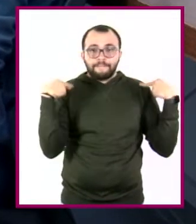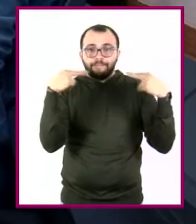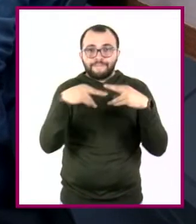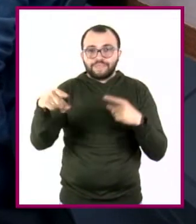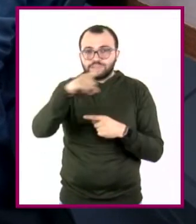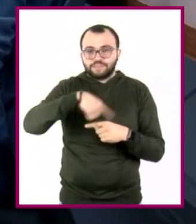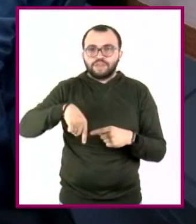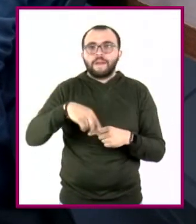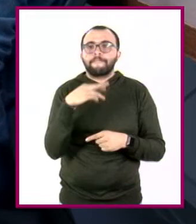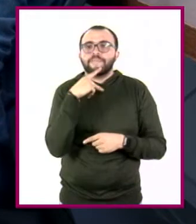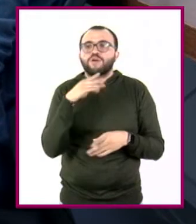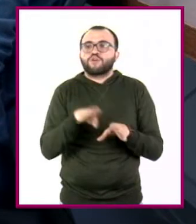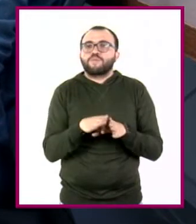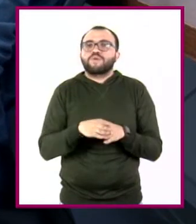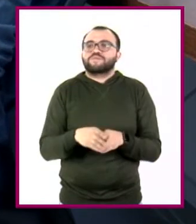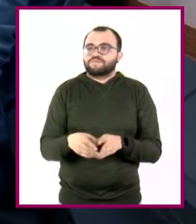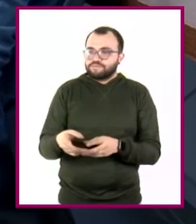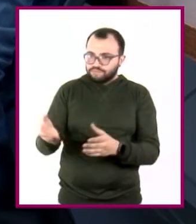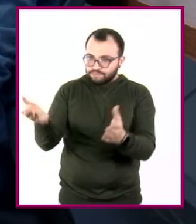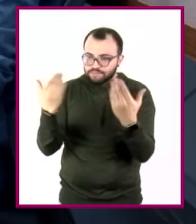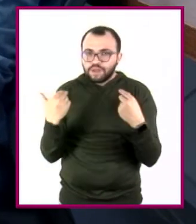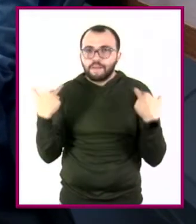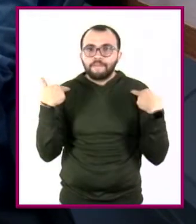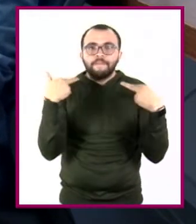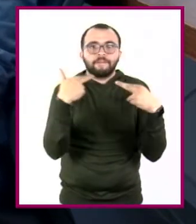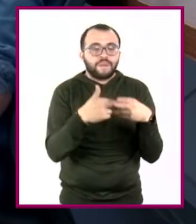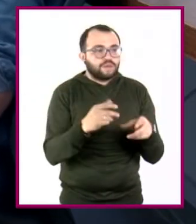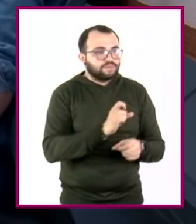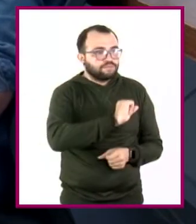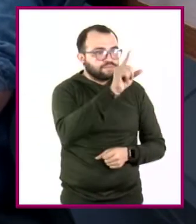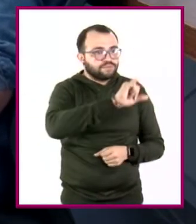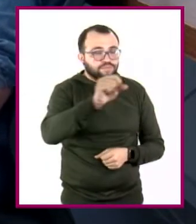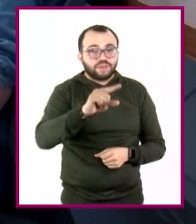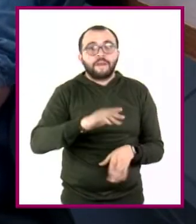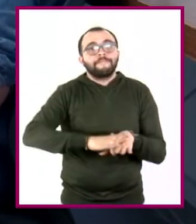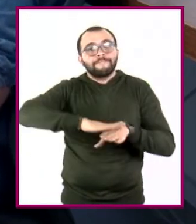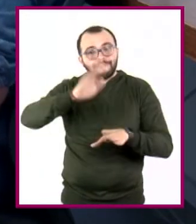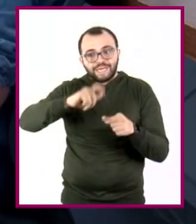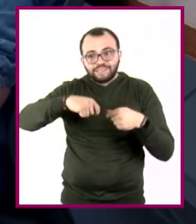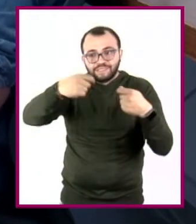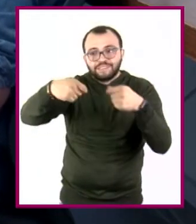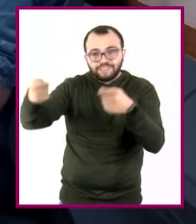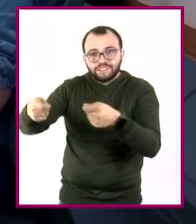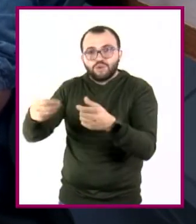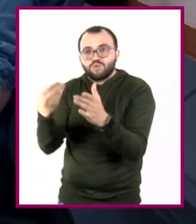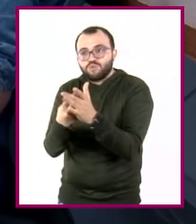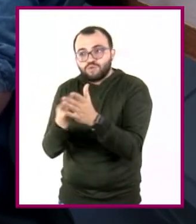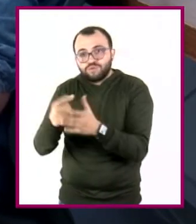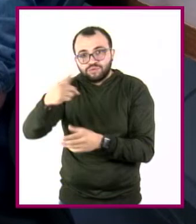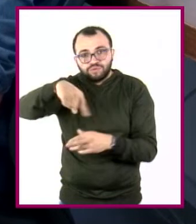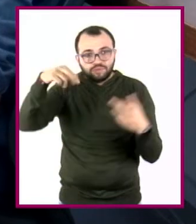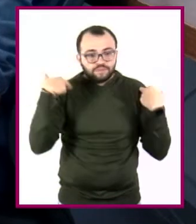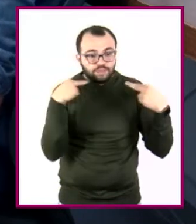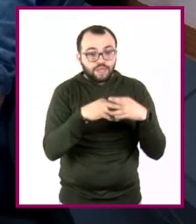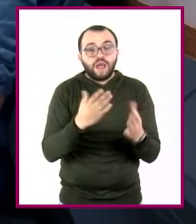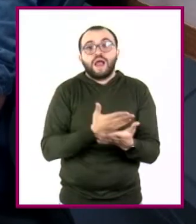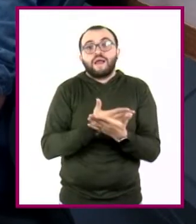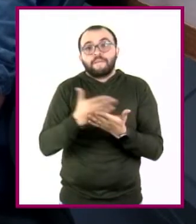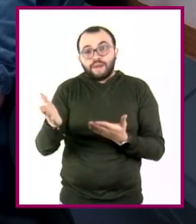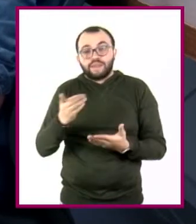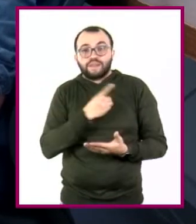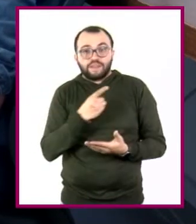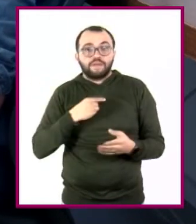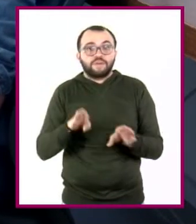reclutamiento del profesorado y más capacitación a los docentes. Además, se tiene que dirigir la política financiera sobre